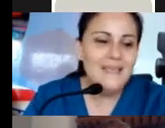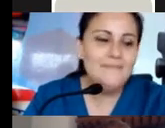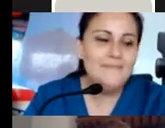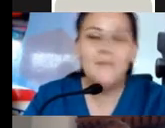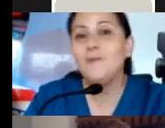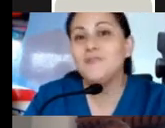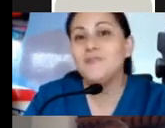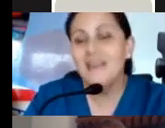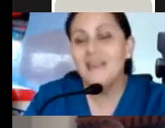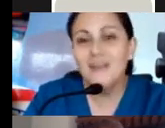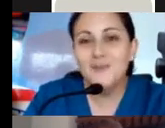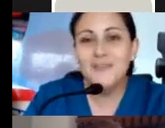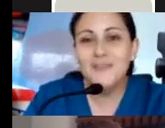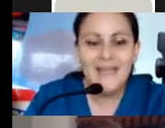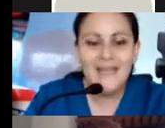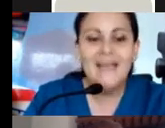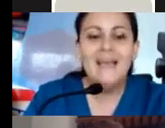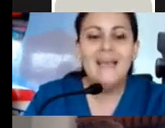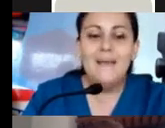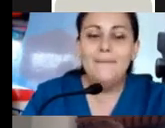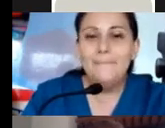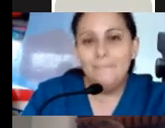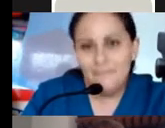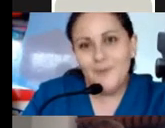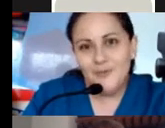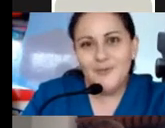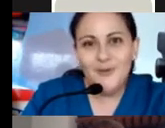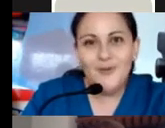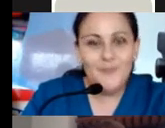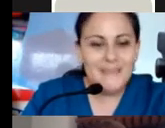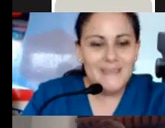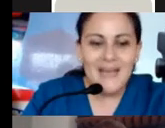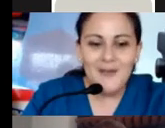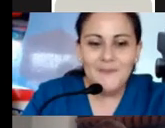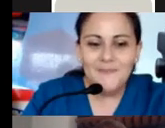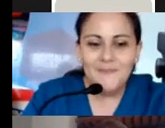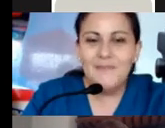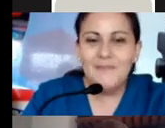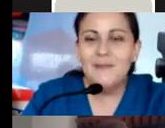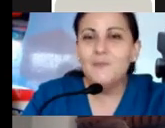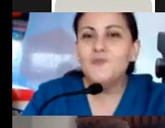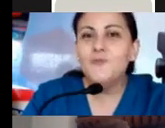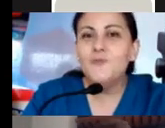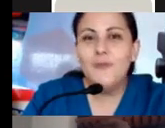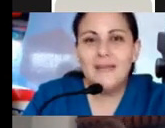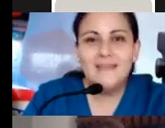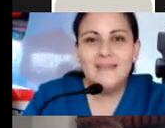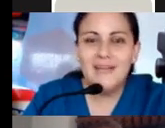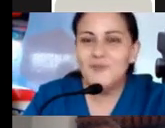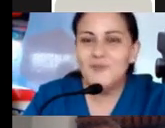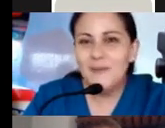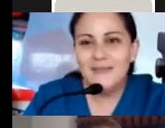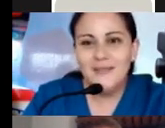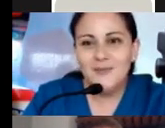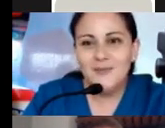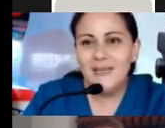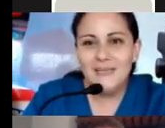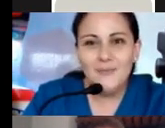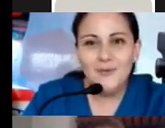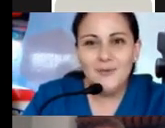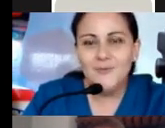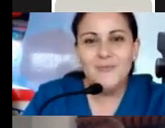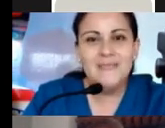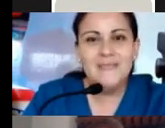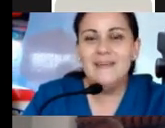acabe y podamos tenerte en Costa Rica más pronto de lo pensado. Te enviamos un fuerte abrazo de parte de todo